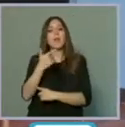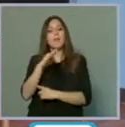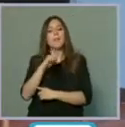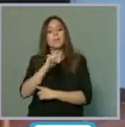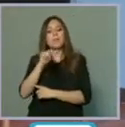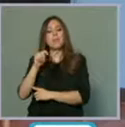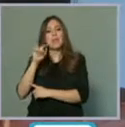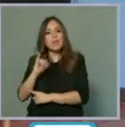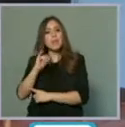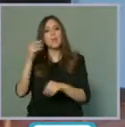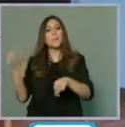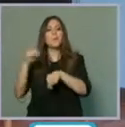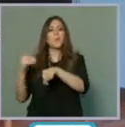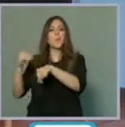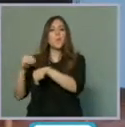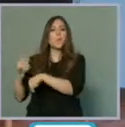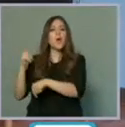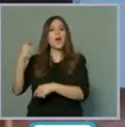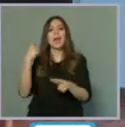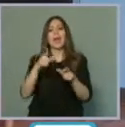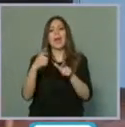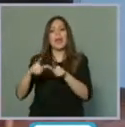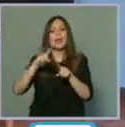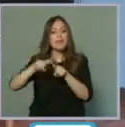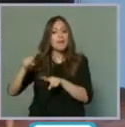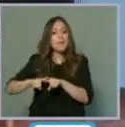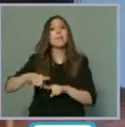LGBTTIQA, más H, todos los que quieran. X, Y, pero Z, el todo lo que punto sea. es